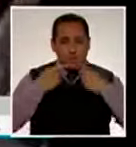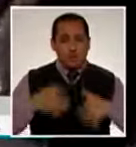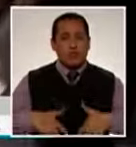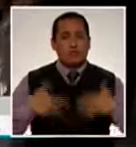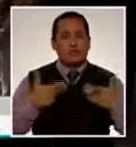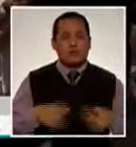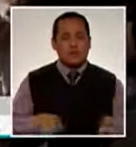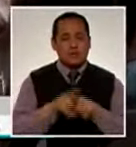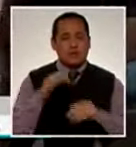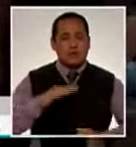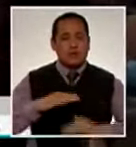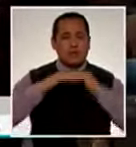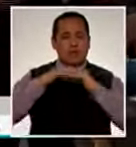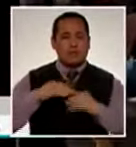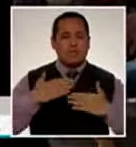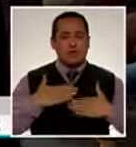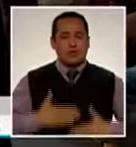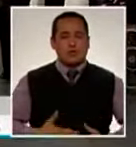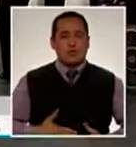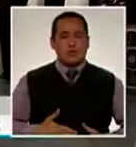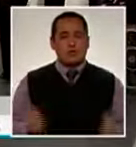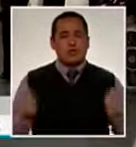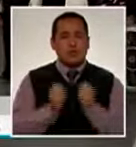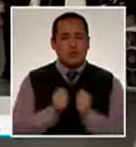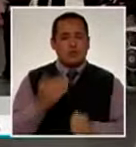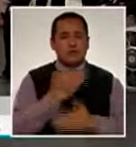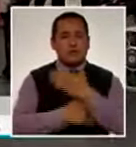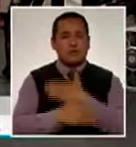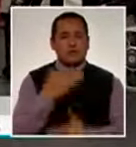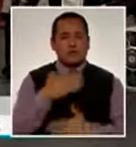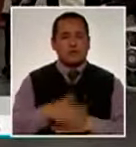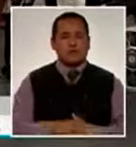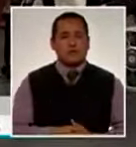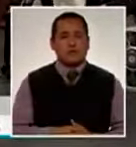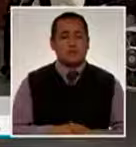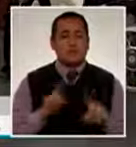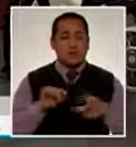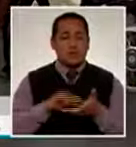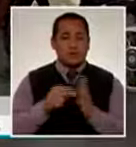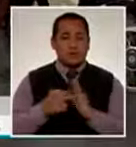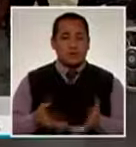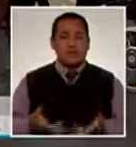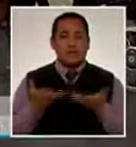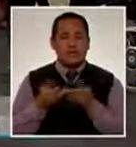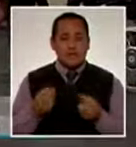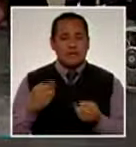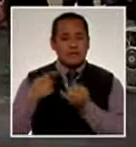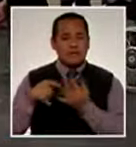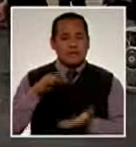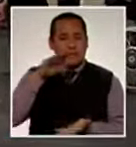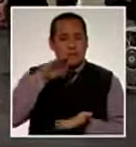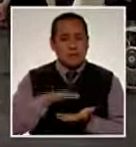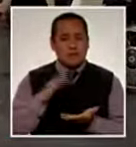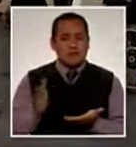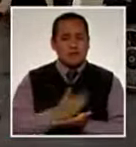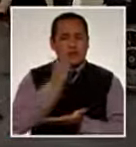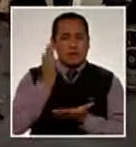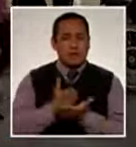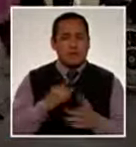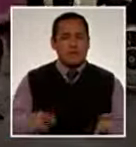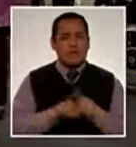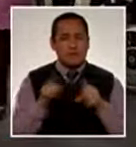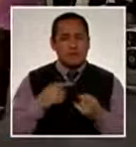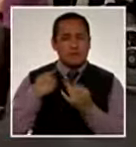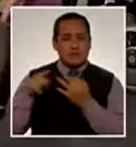con las posibilidades y las limitaciones de cuerpos con y sin discapacidad, lo cual contribuye a la disminución de